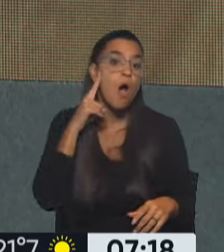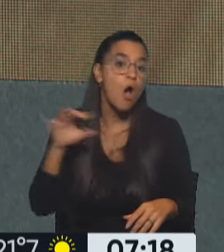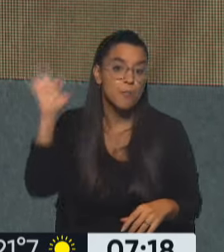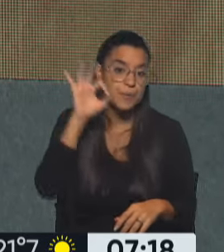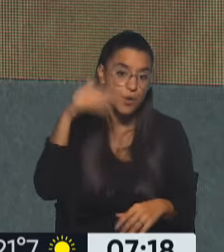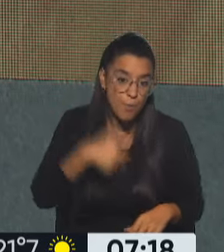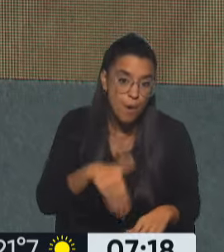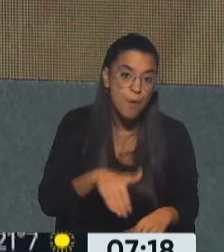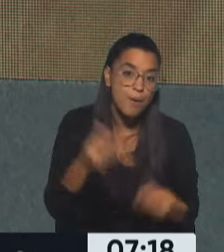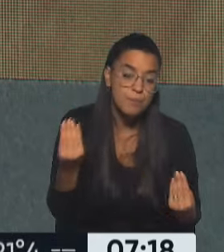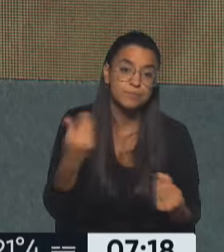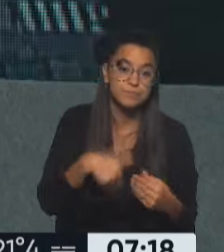con vistas a próximas reuniones seguimos